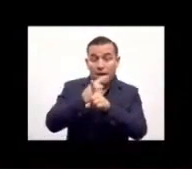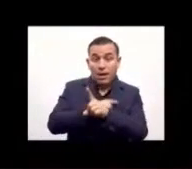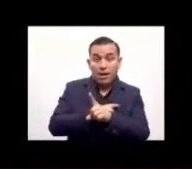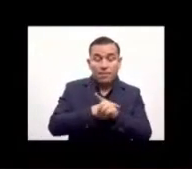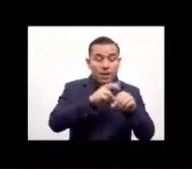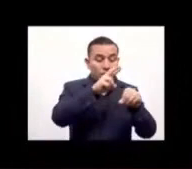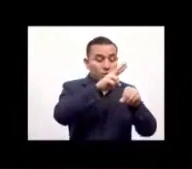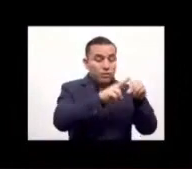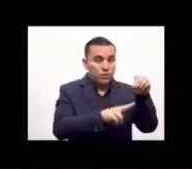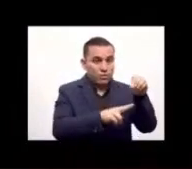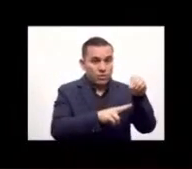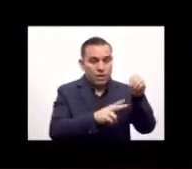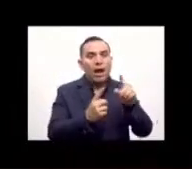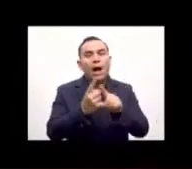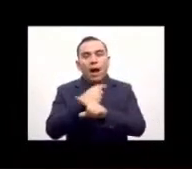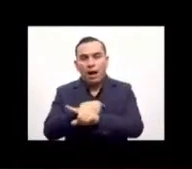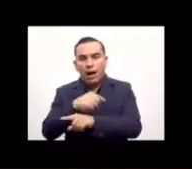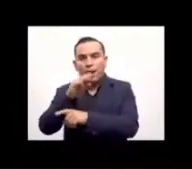oigan, vamos a hacer esto.